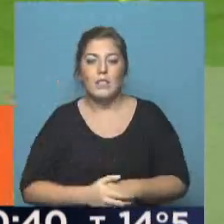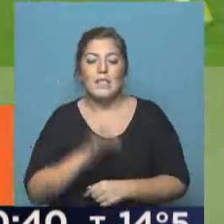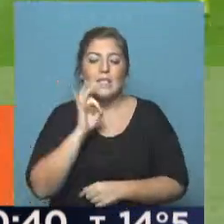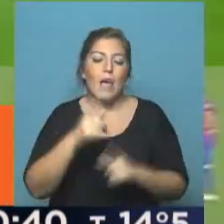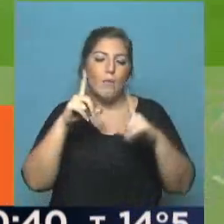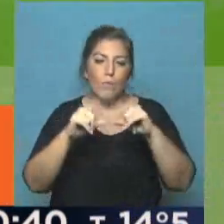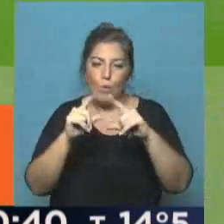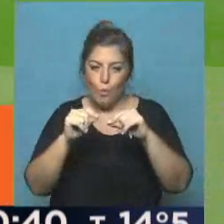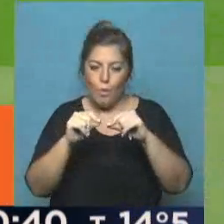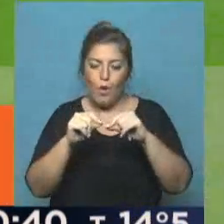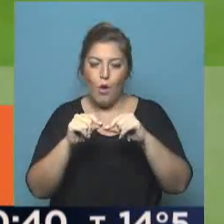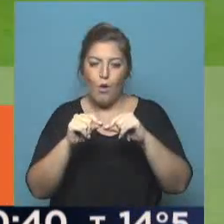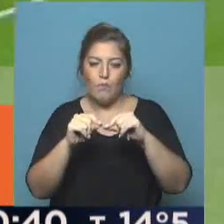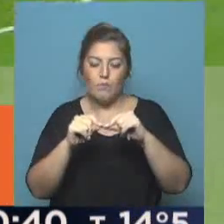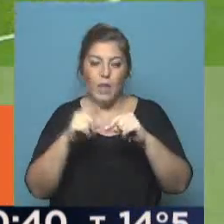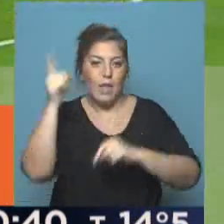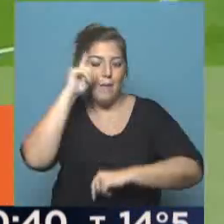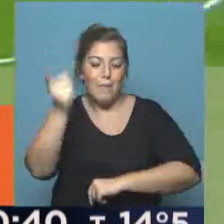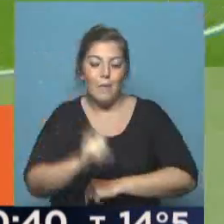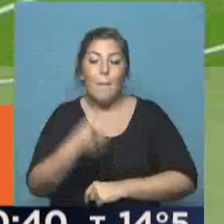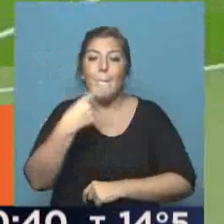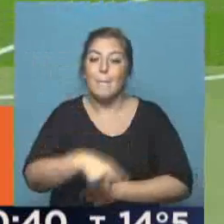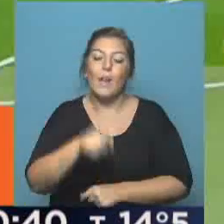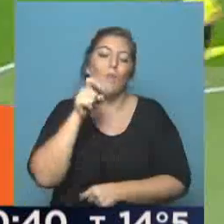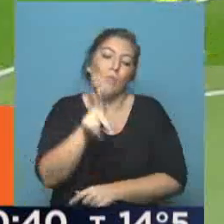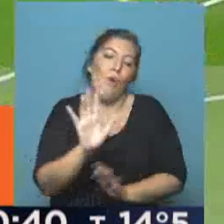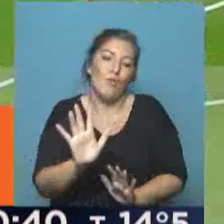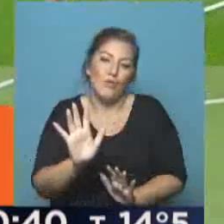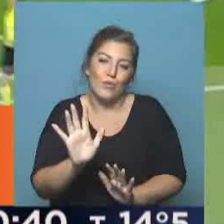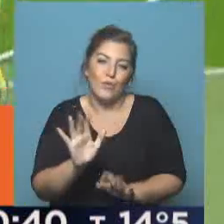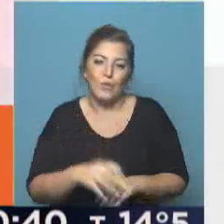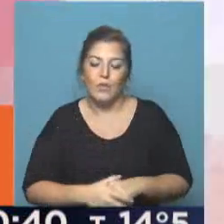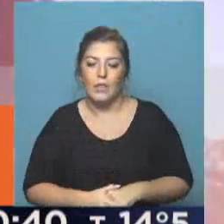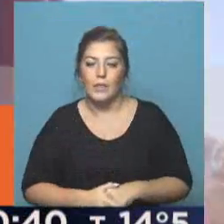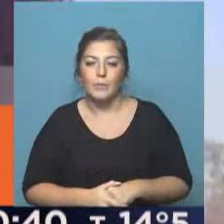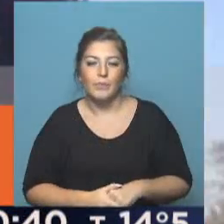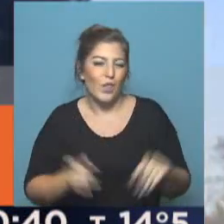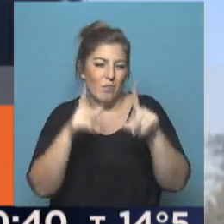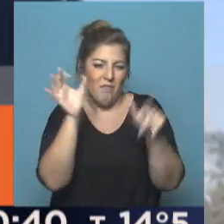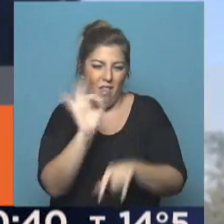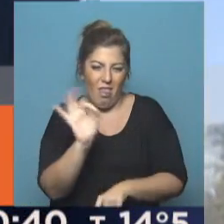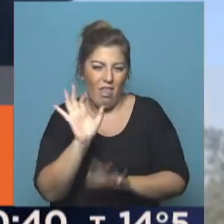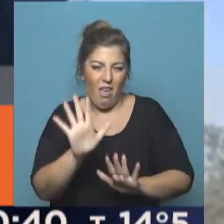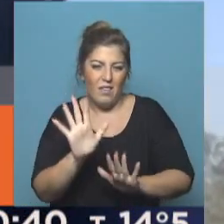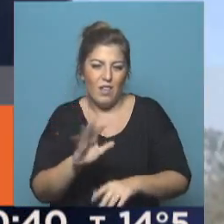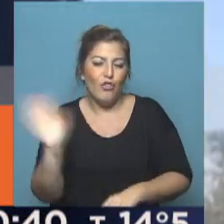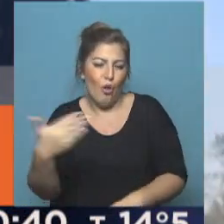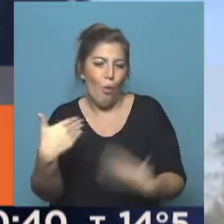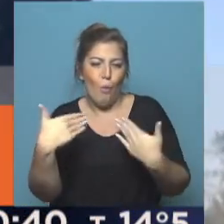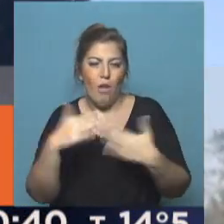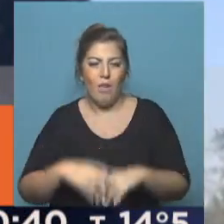cifra bestial, impresionante, pero tratándose de vos, nada sorprende. Todo es